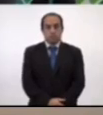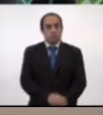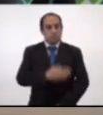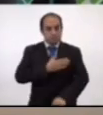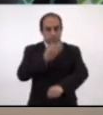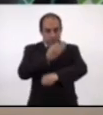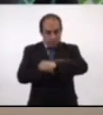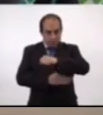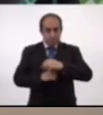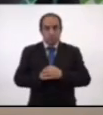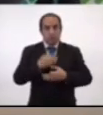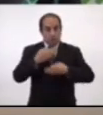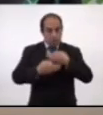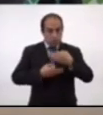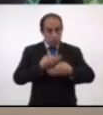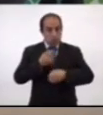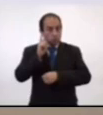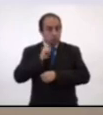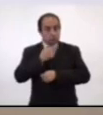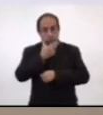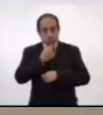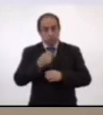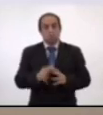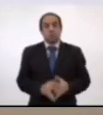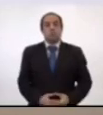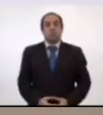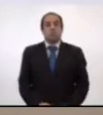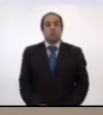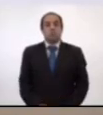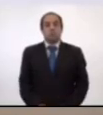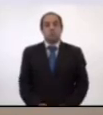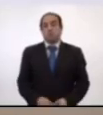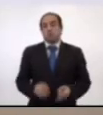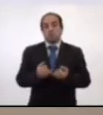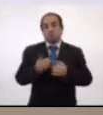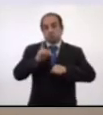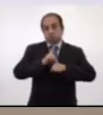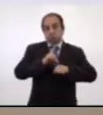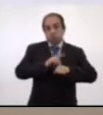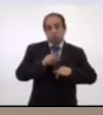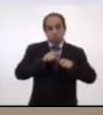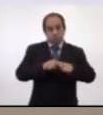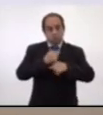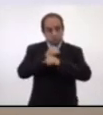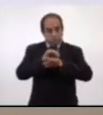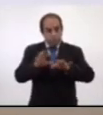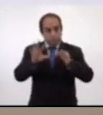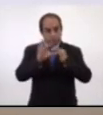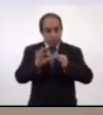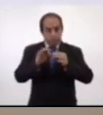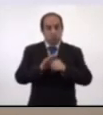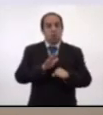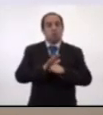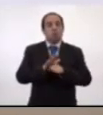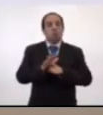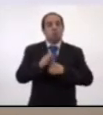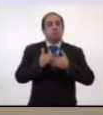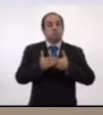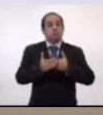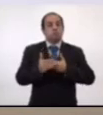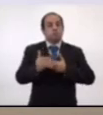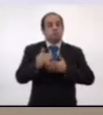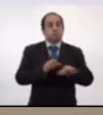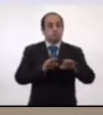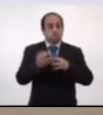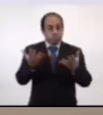Muy buenas tardes a todos y a todas. Como cada día, seguimos informando sobre el avance de los trabajos que se